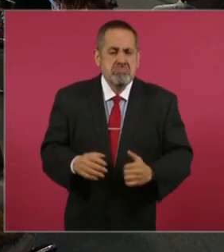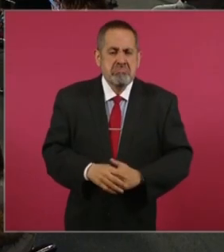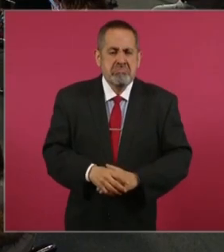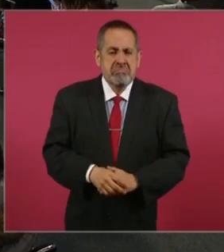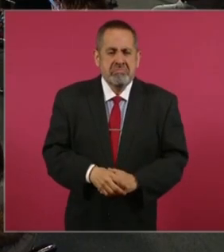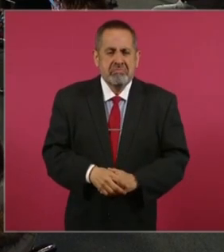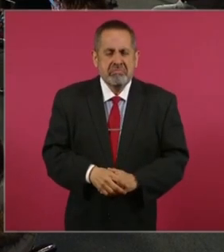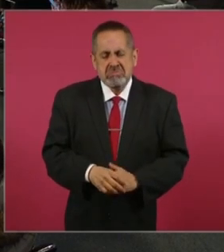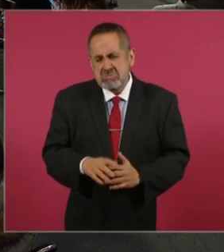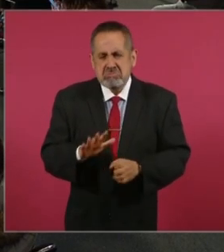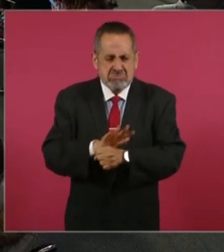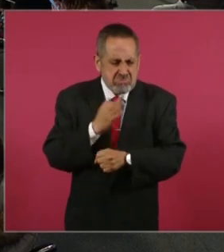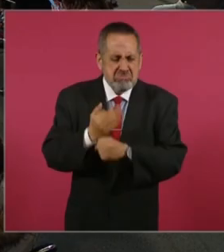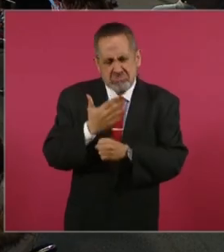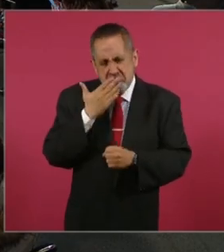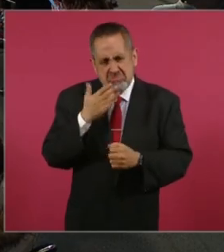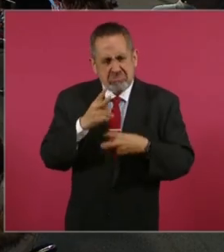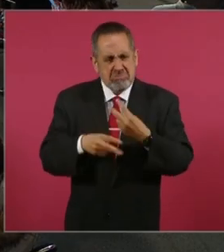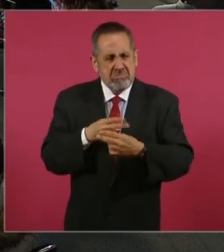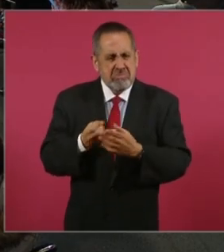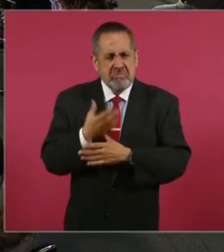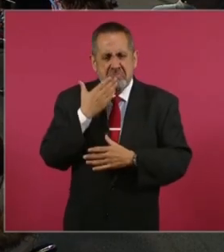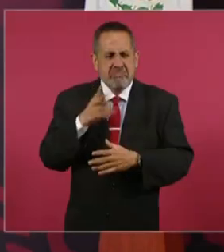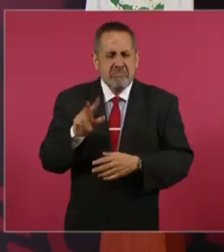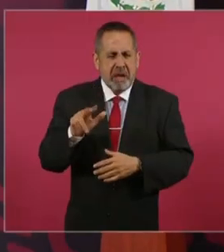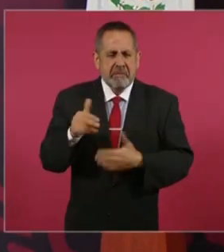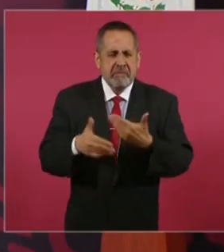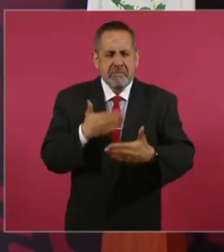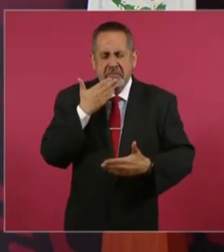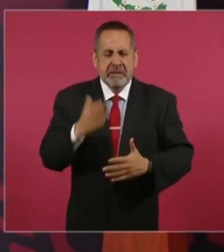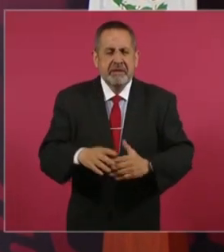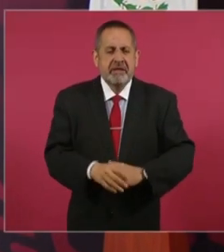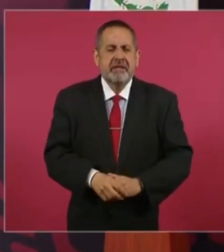pues ahí salimos ahí vamos